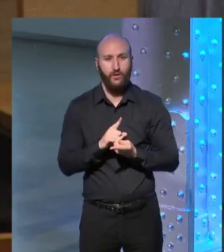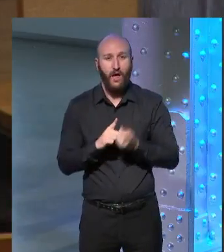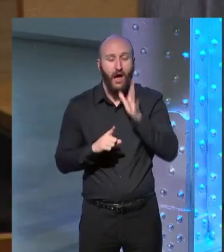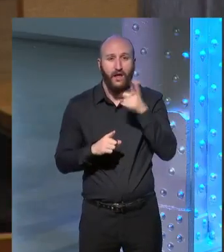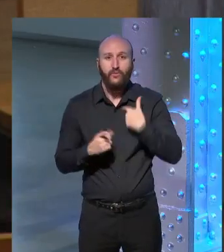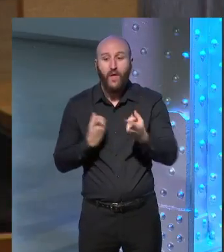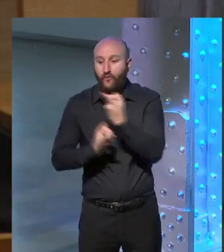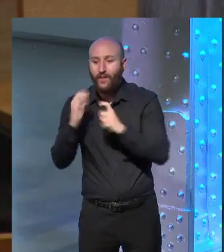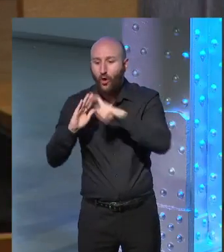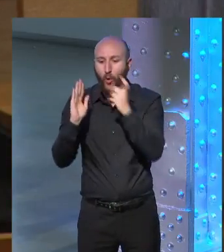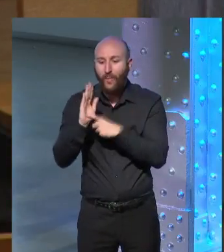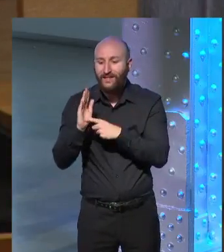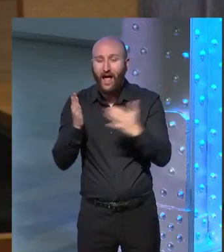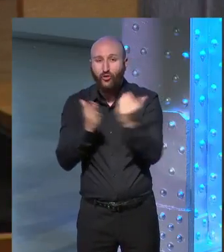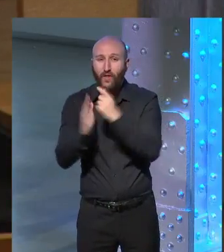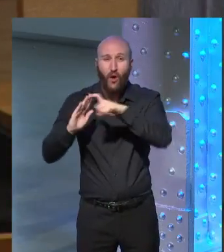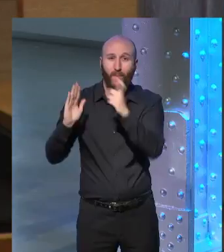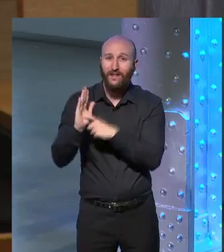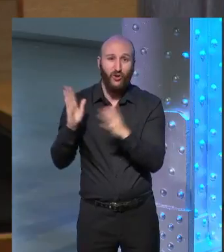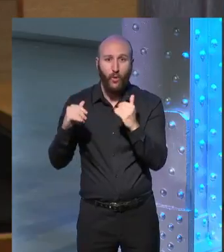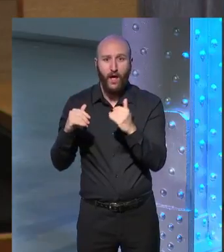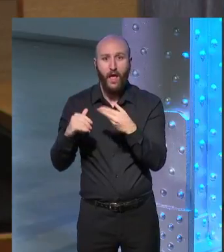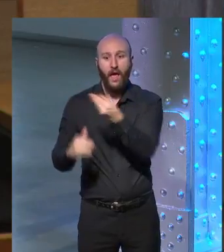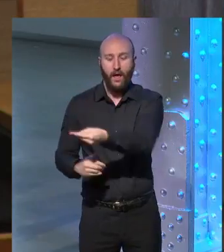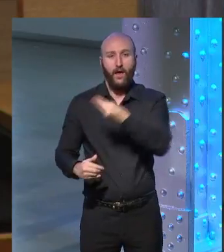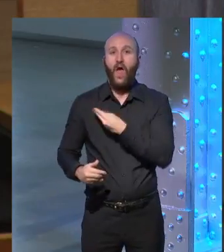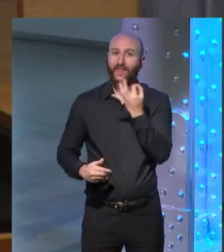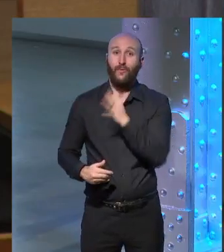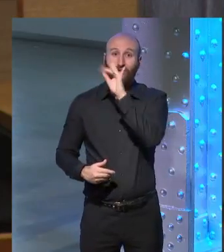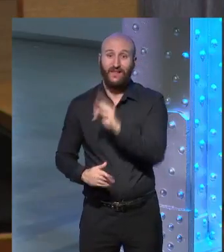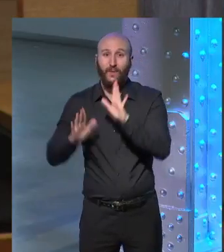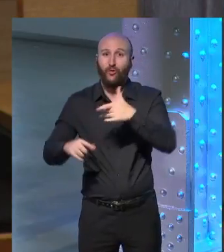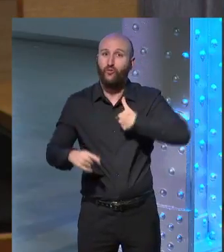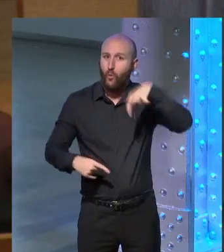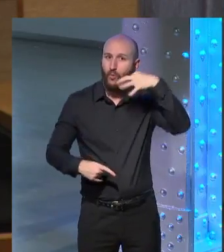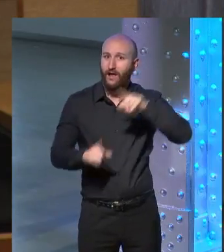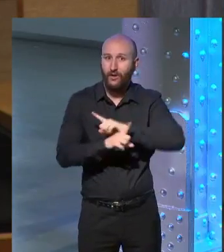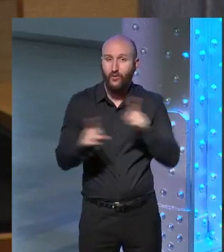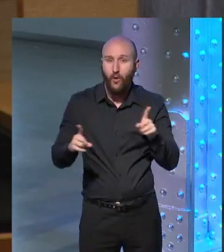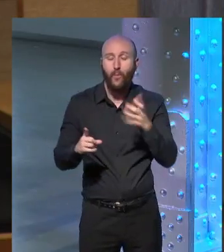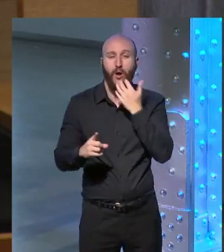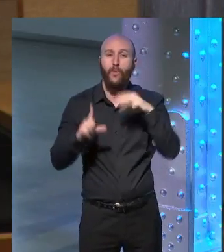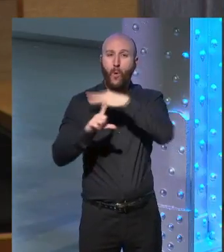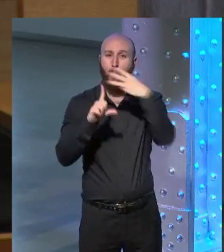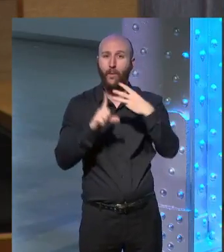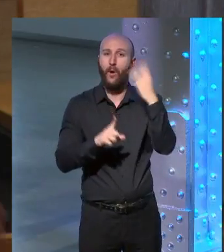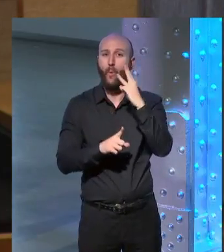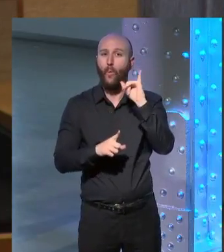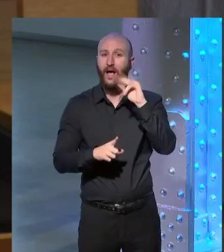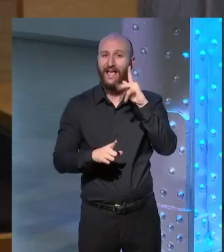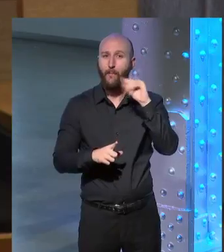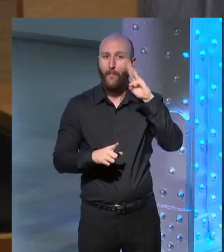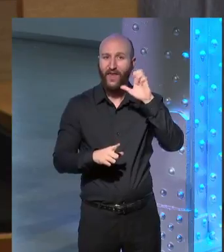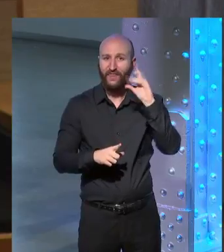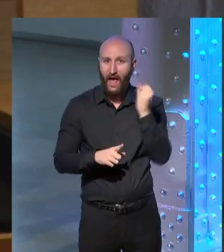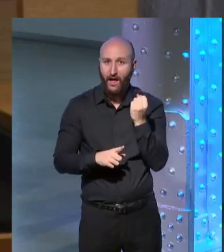la información. Claro que la tengo que tener, pero es que yo no la tengo solamente yo. Y Wikipedia,